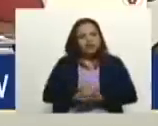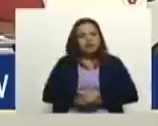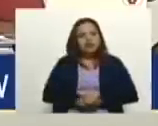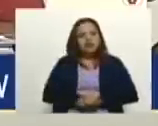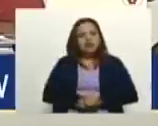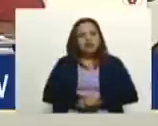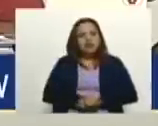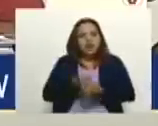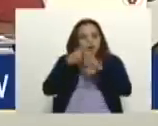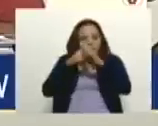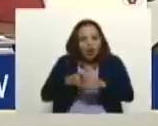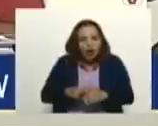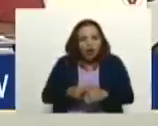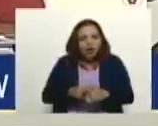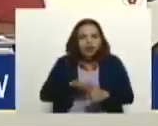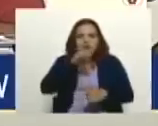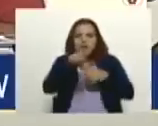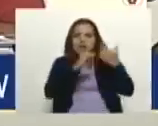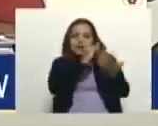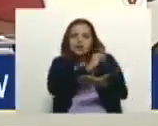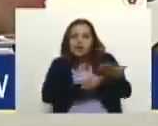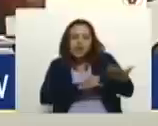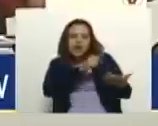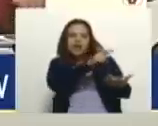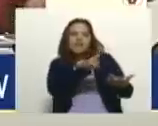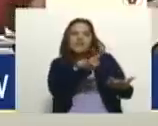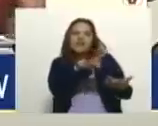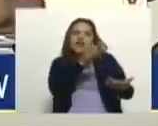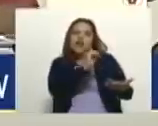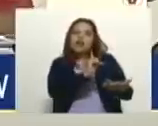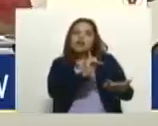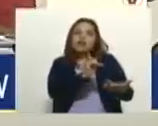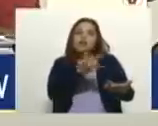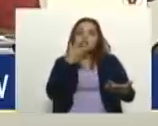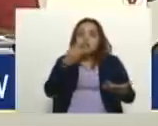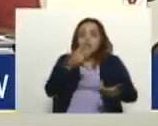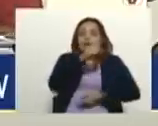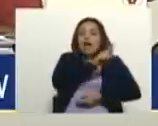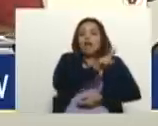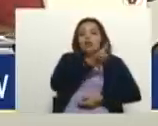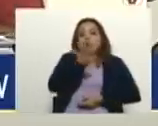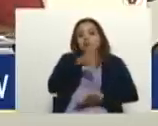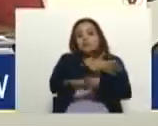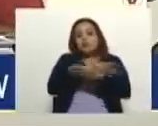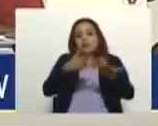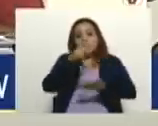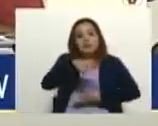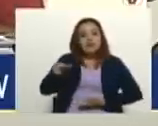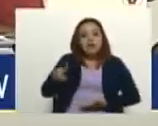Sacamos una cuenta del REC y resulta que el REC de Venezuela está alrededor, en este momento, de 14 millones de personas.